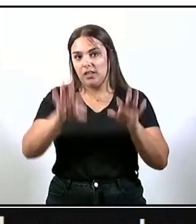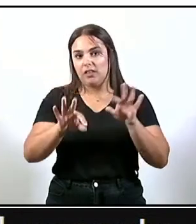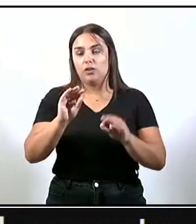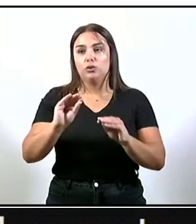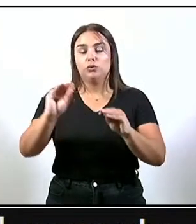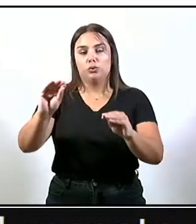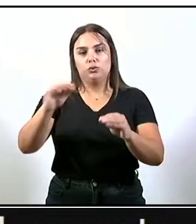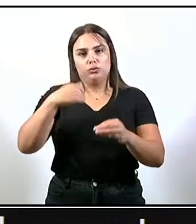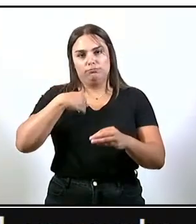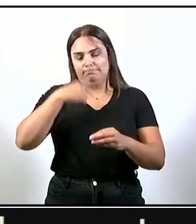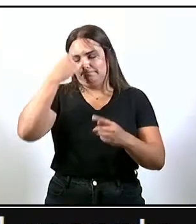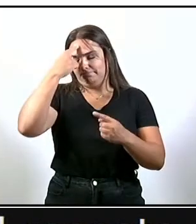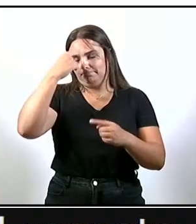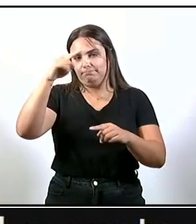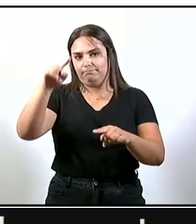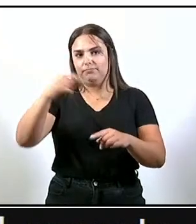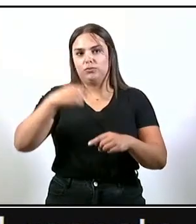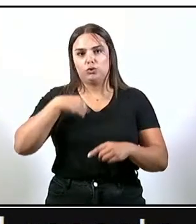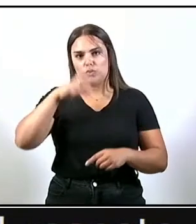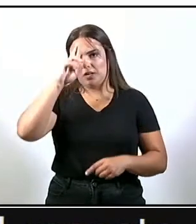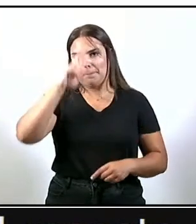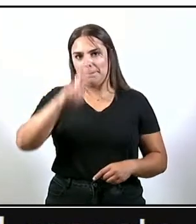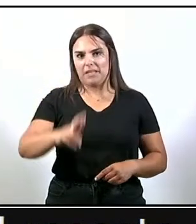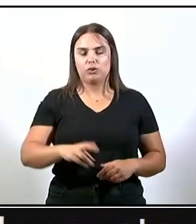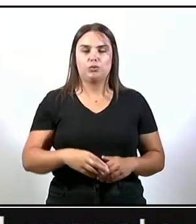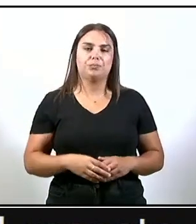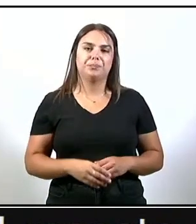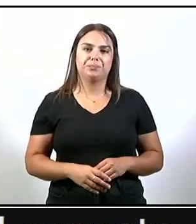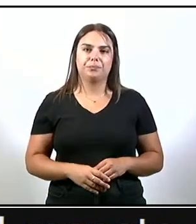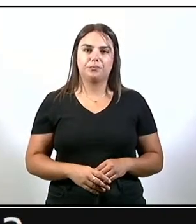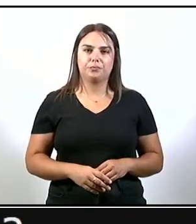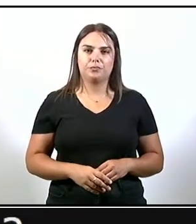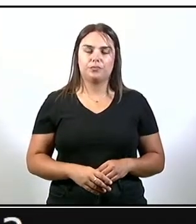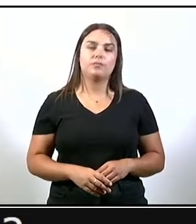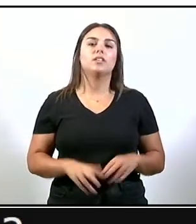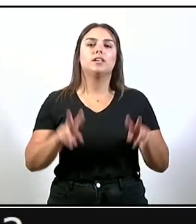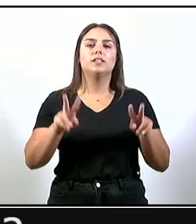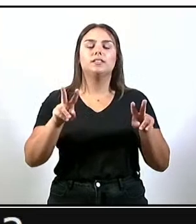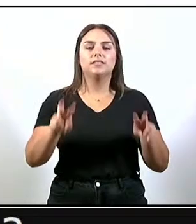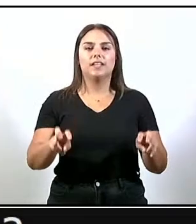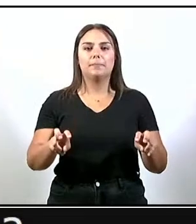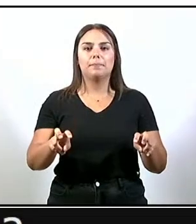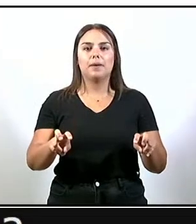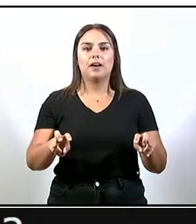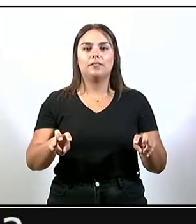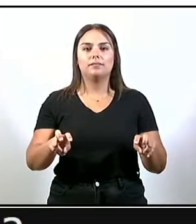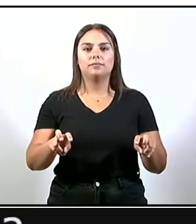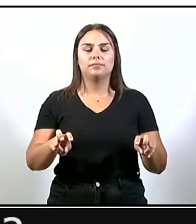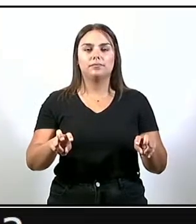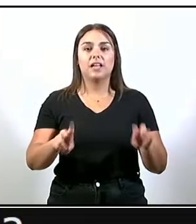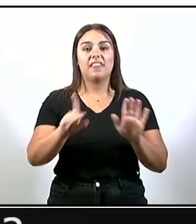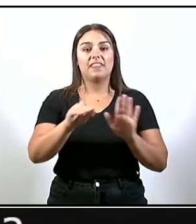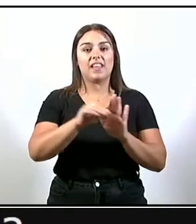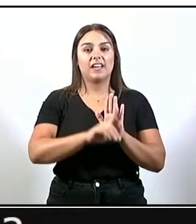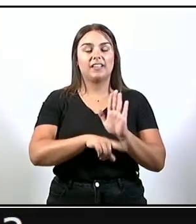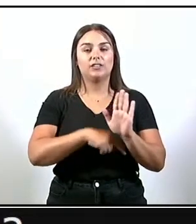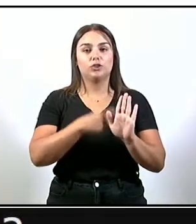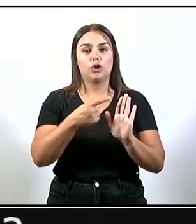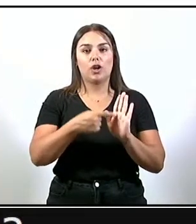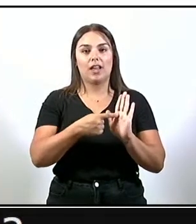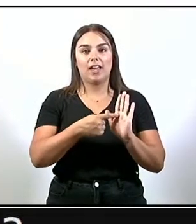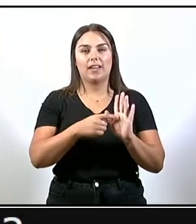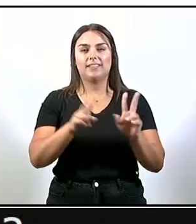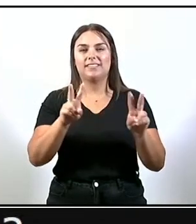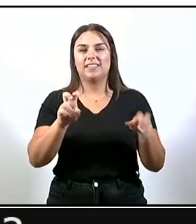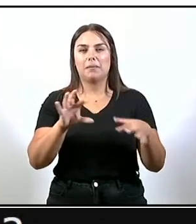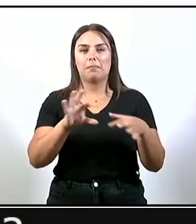tomado. En relación con la admisión a trámite del decreto o ley relacionado